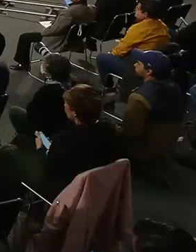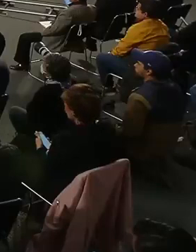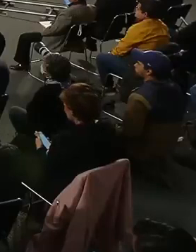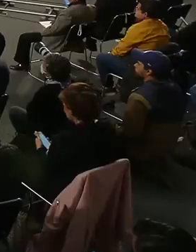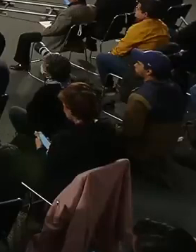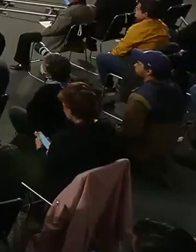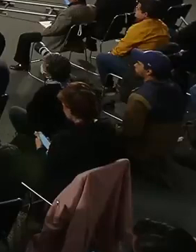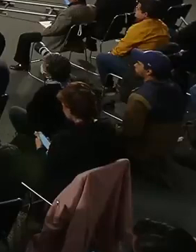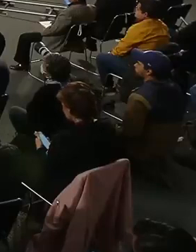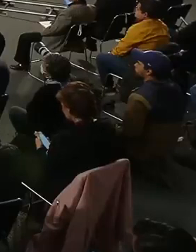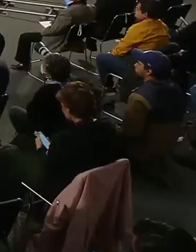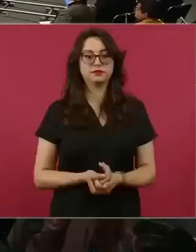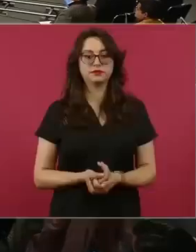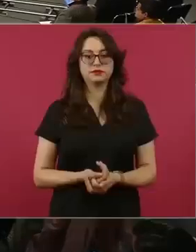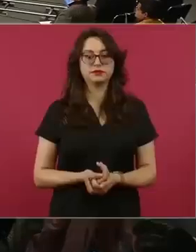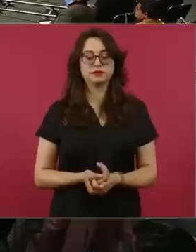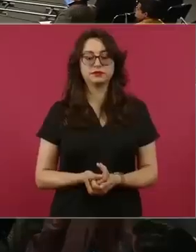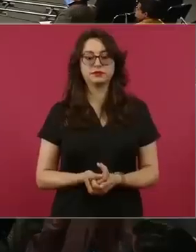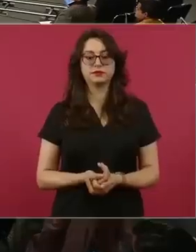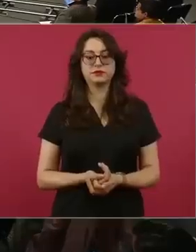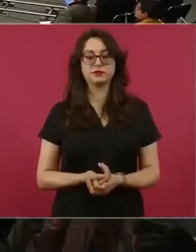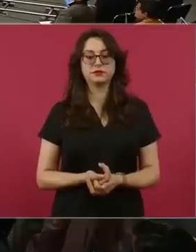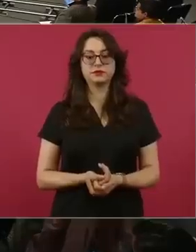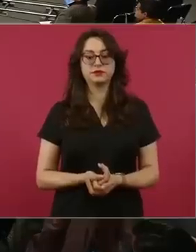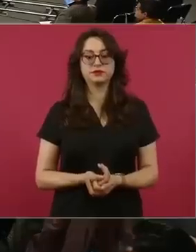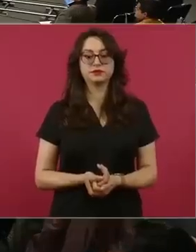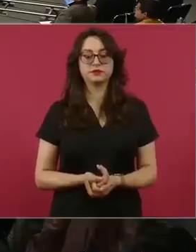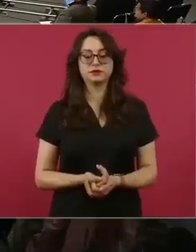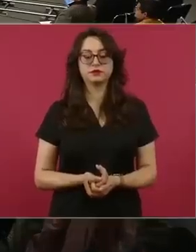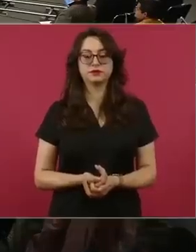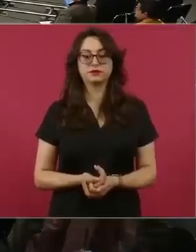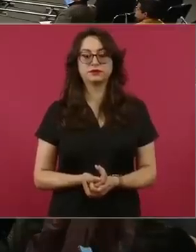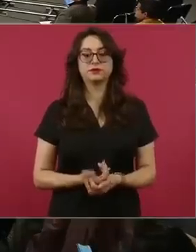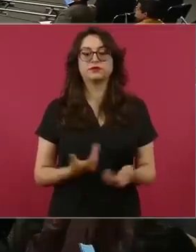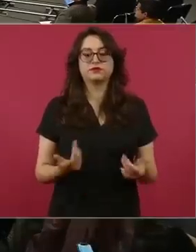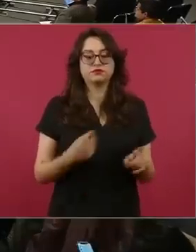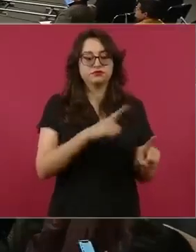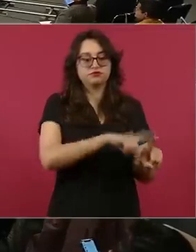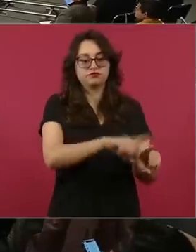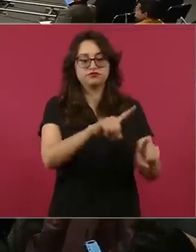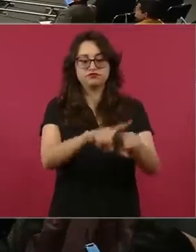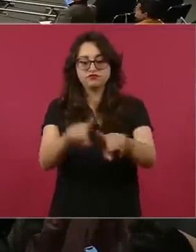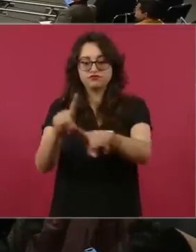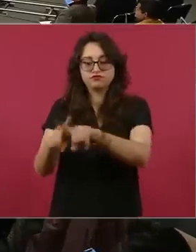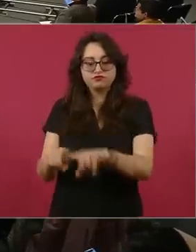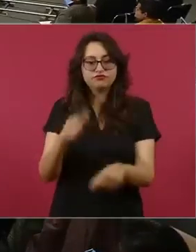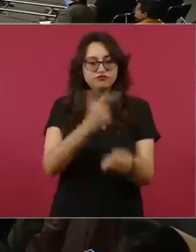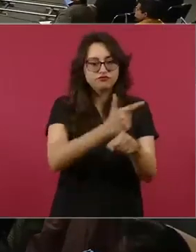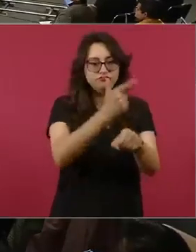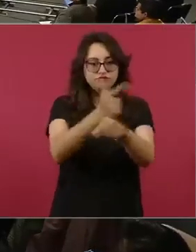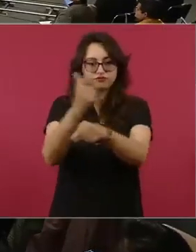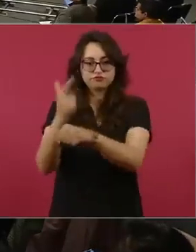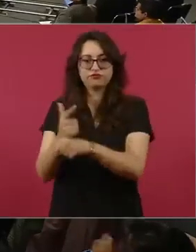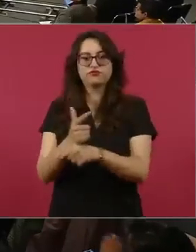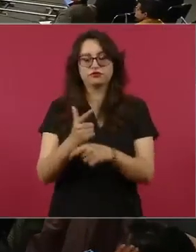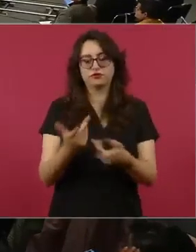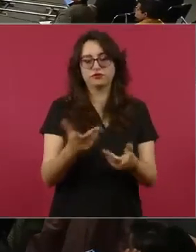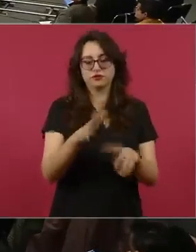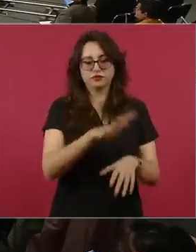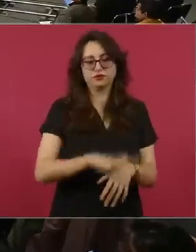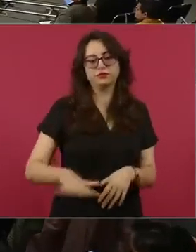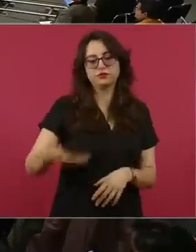281 entierros humanos y 52 rasgos naturales asociados al paisaje. En el programa de mejoramiento de